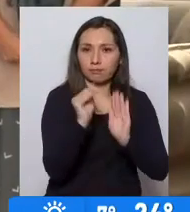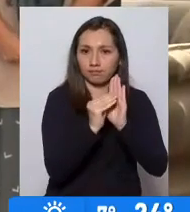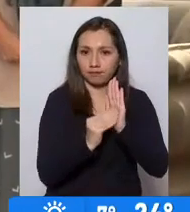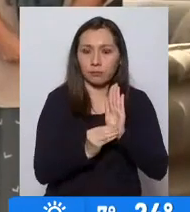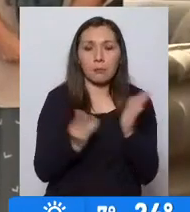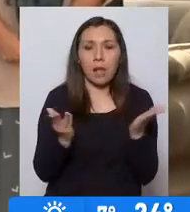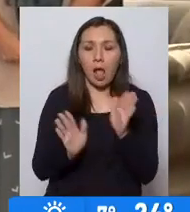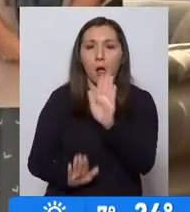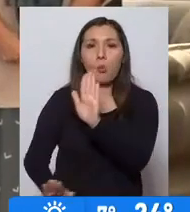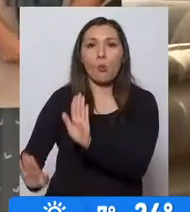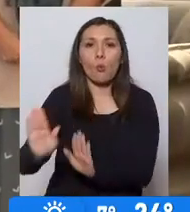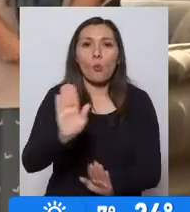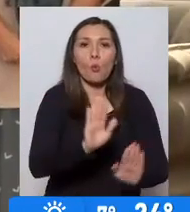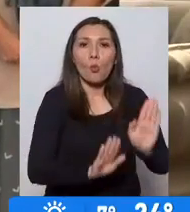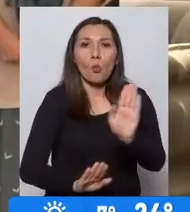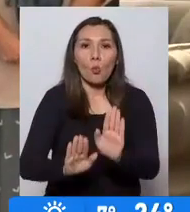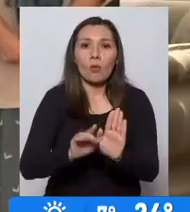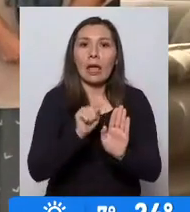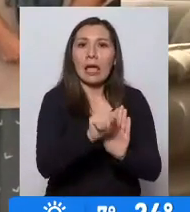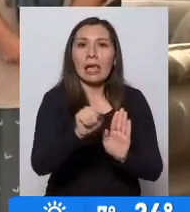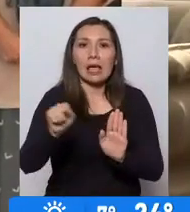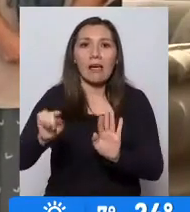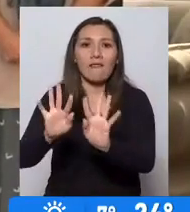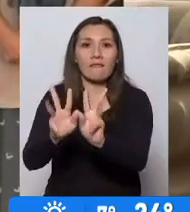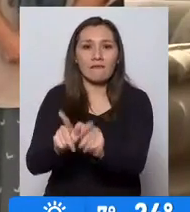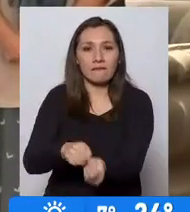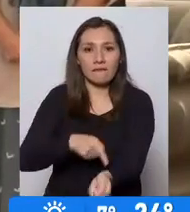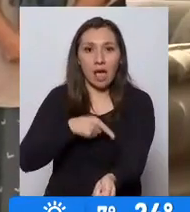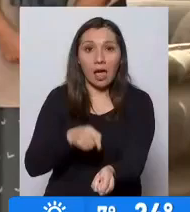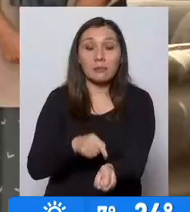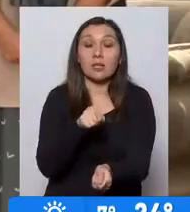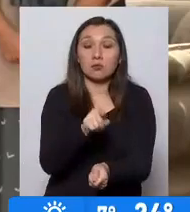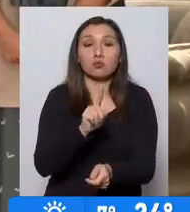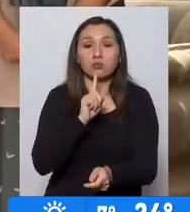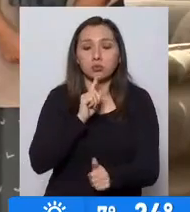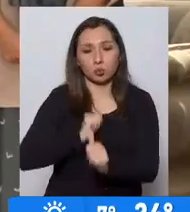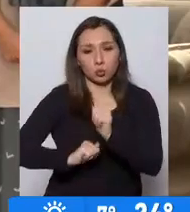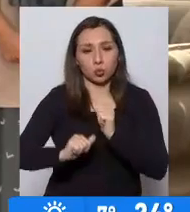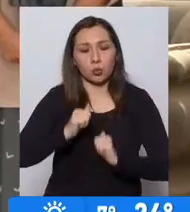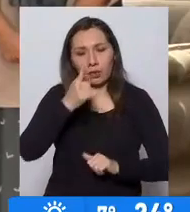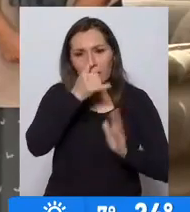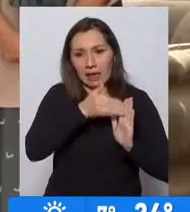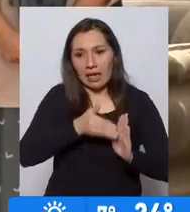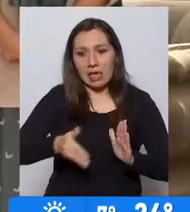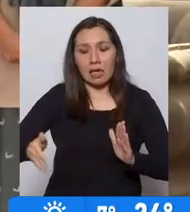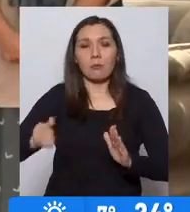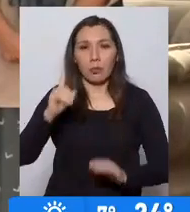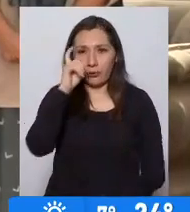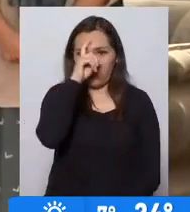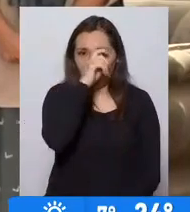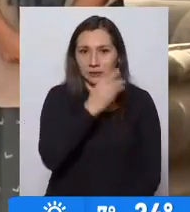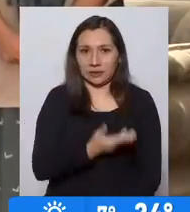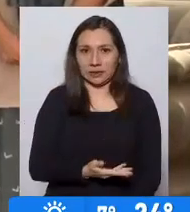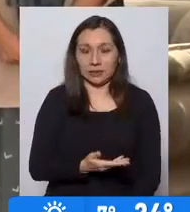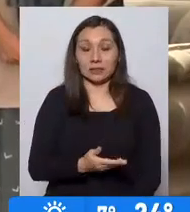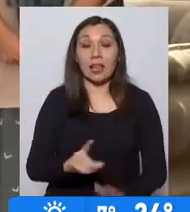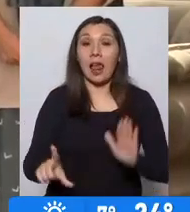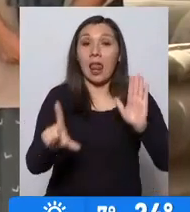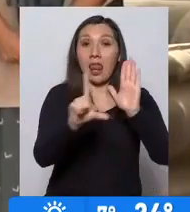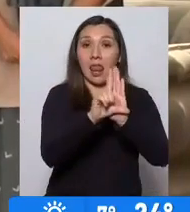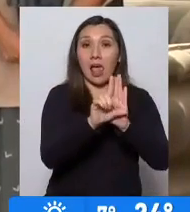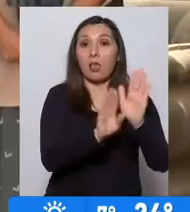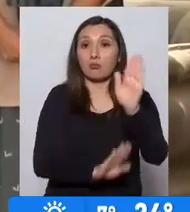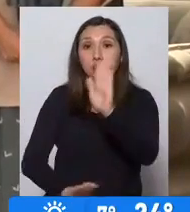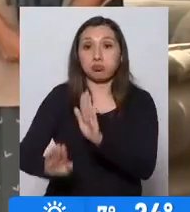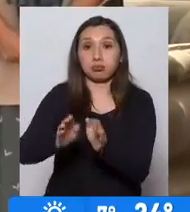para proteger a esas familias que están pasando tiempos difíciles. La ley de